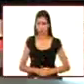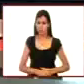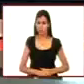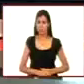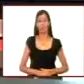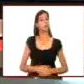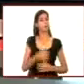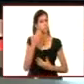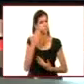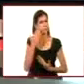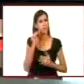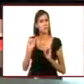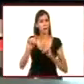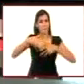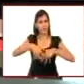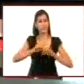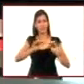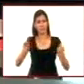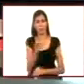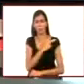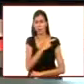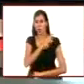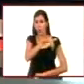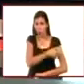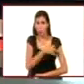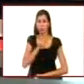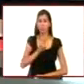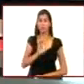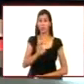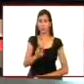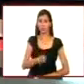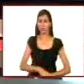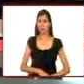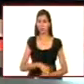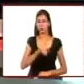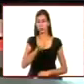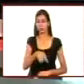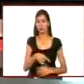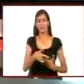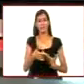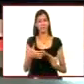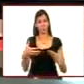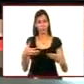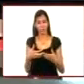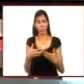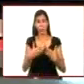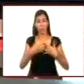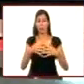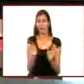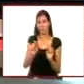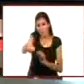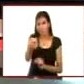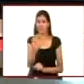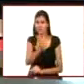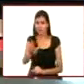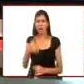Cabe destacar que esta marcha convocada por las autoridades de la Universidad Central de Venezuela y su aliado de lucha opositora, la empresa privada de comunicación Globovisión,